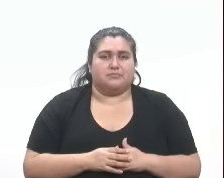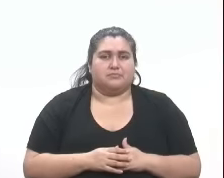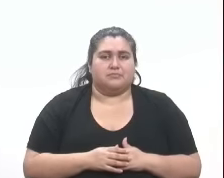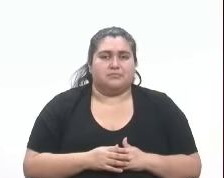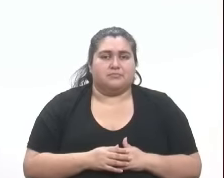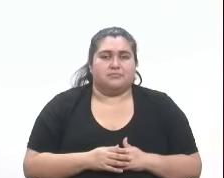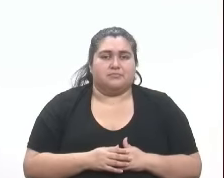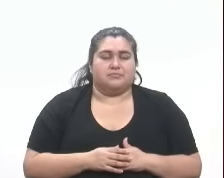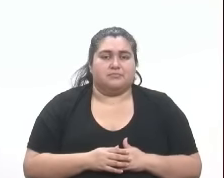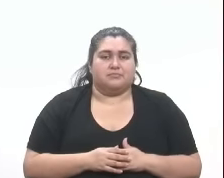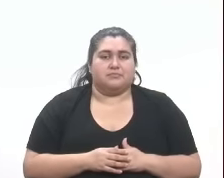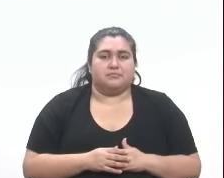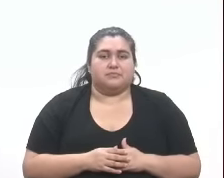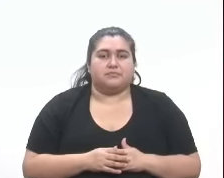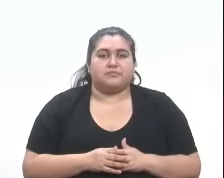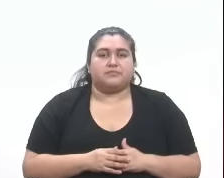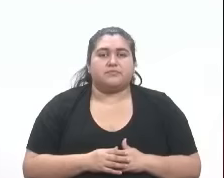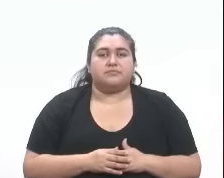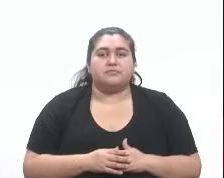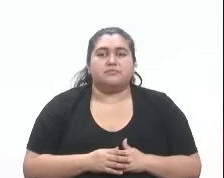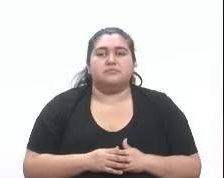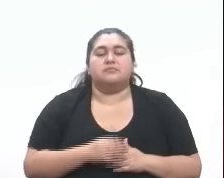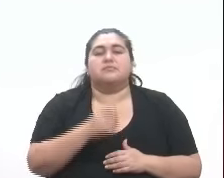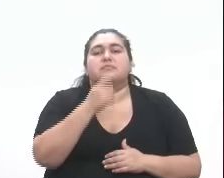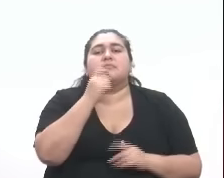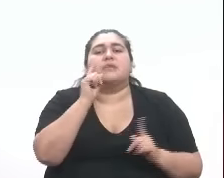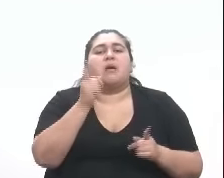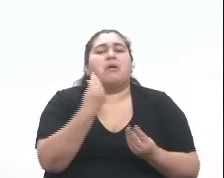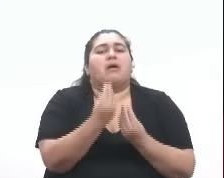aparte dicen generar empleo.